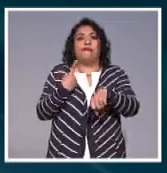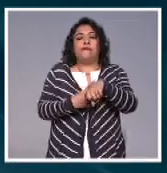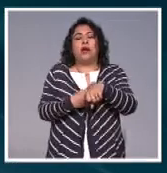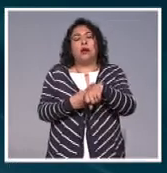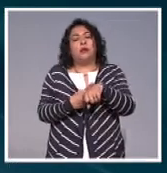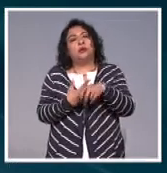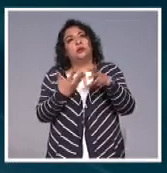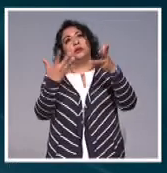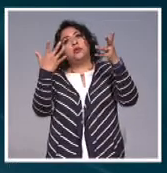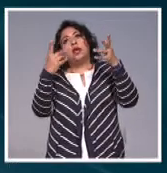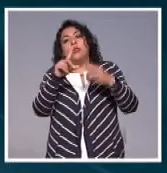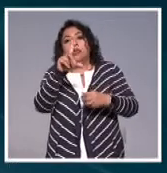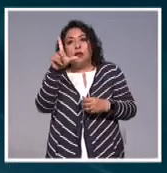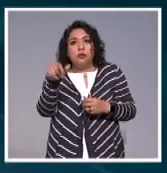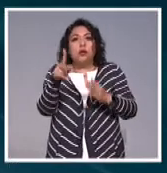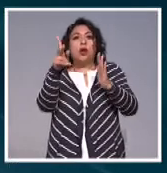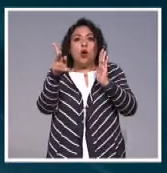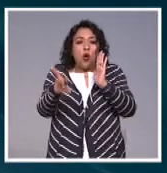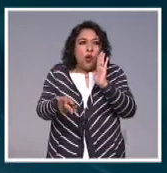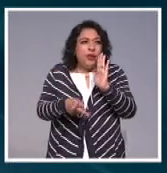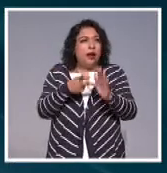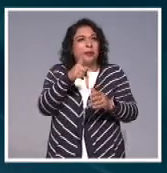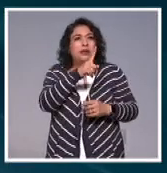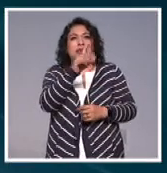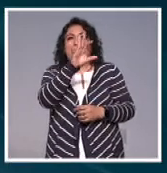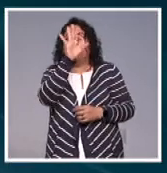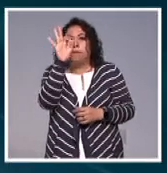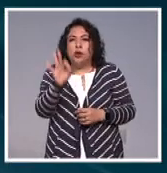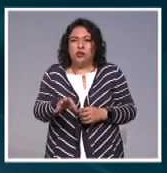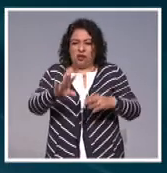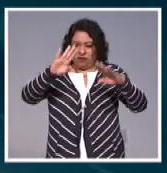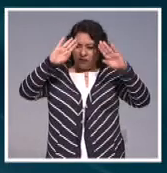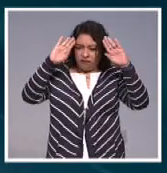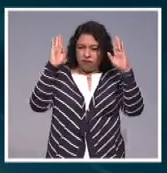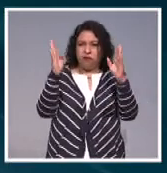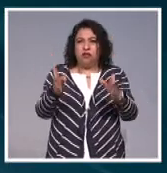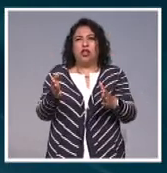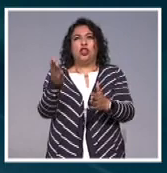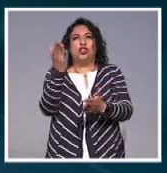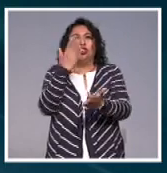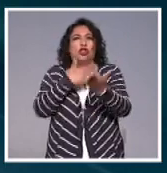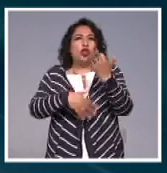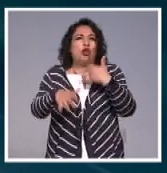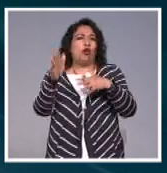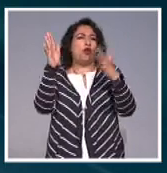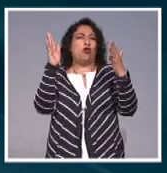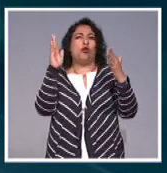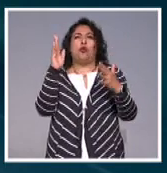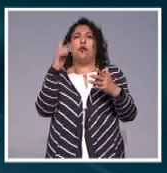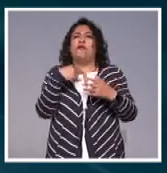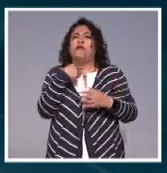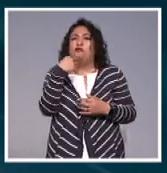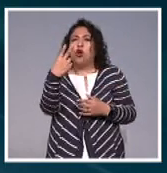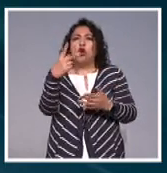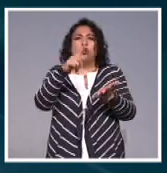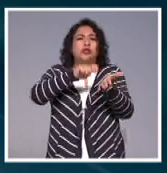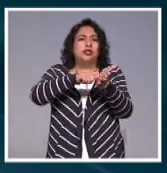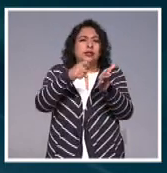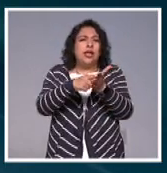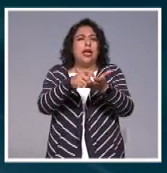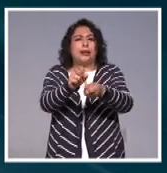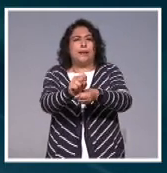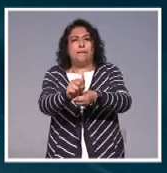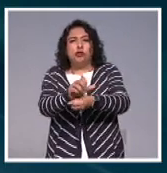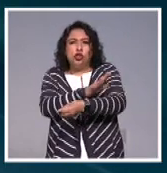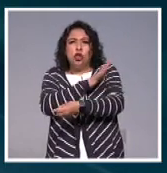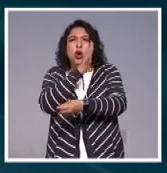después, pues retomar al 100% entregados con todo, todo, técnicamente, vocalmente,